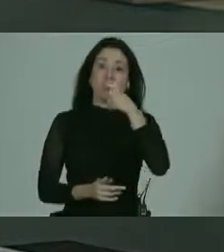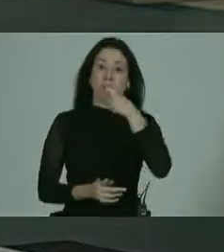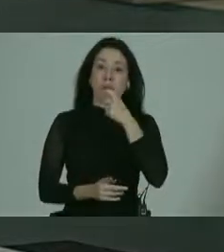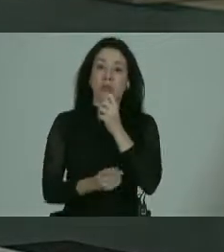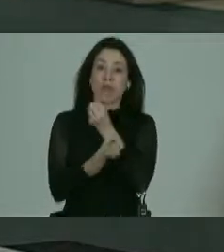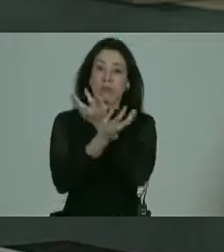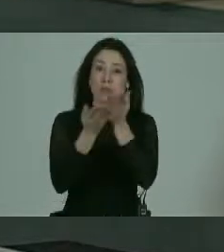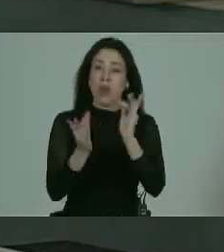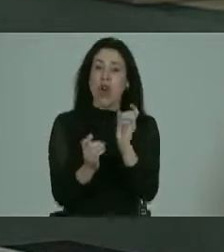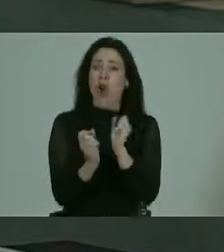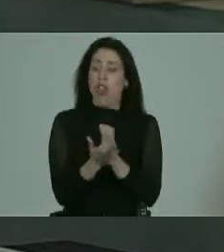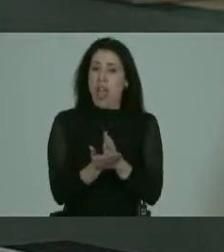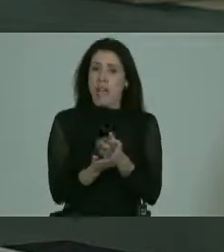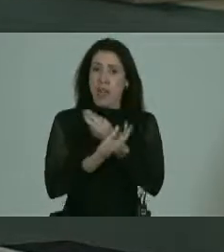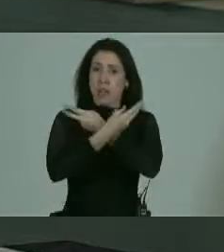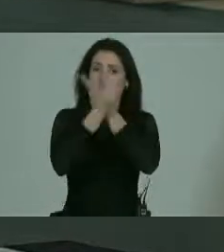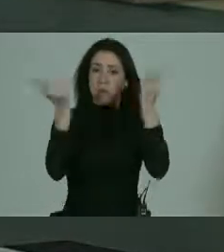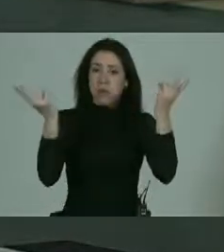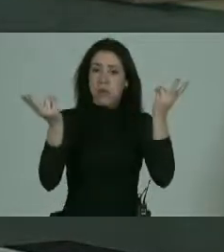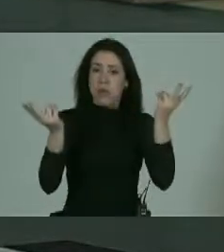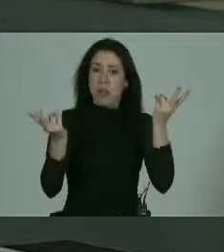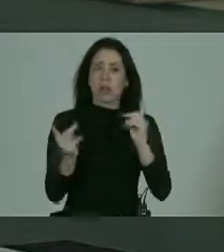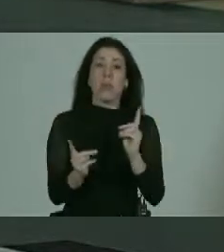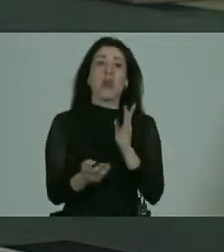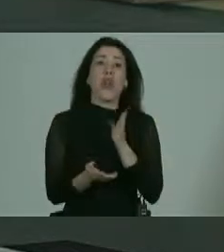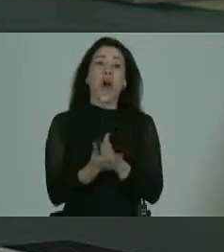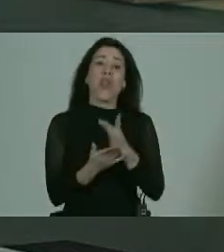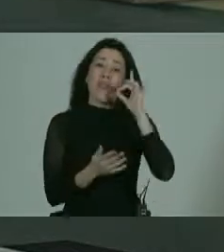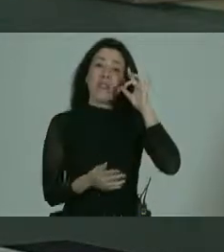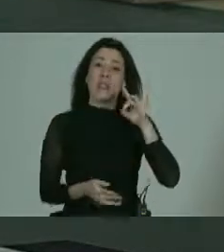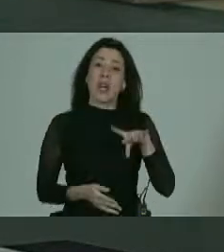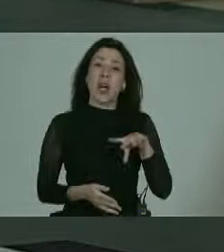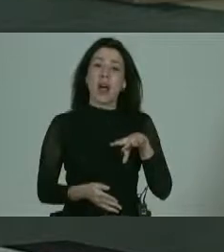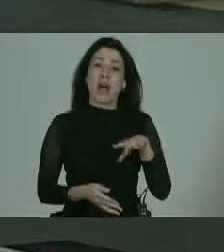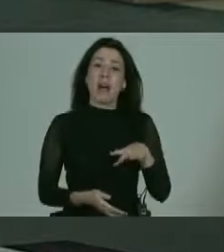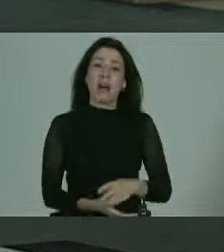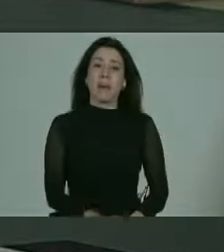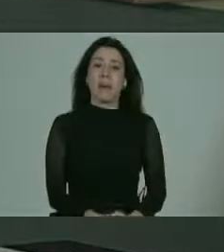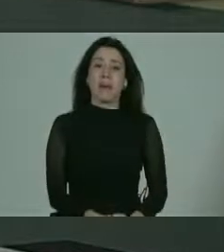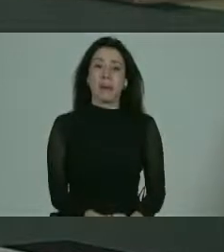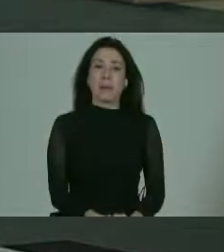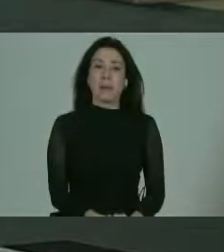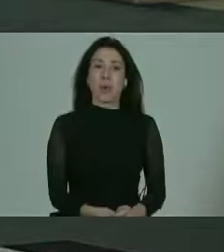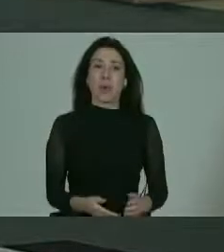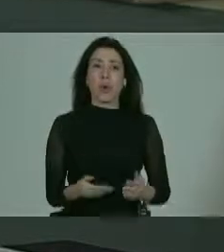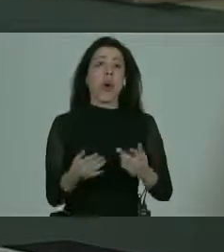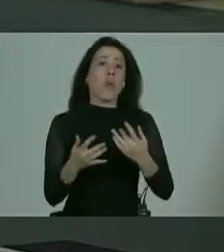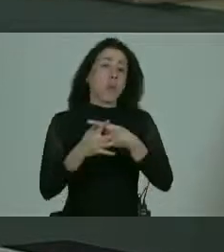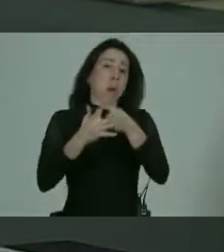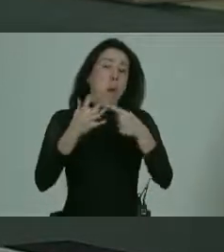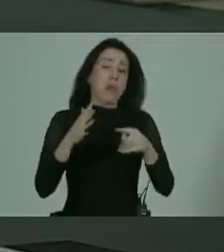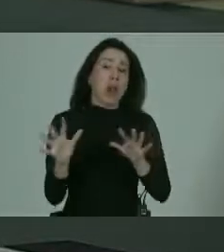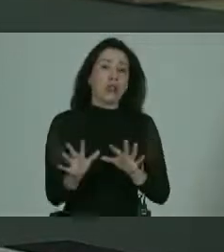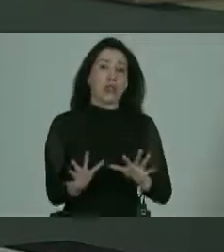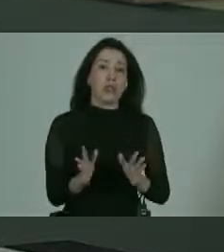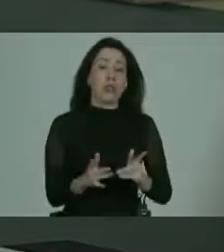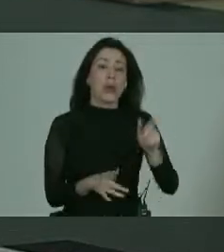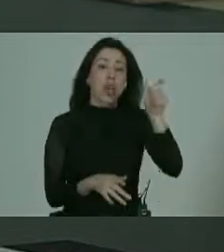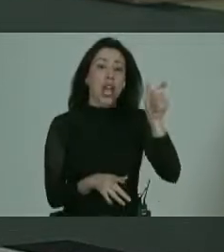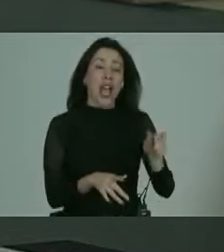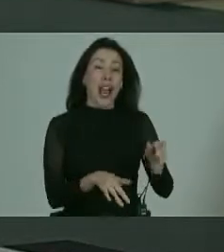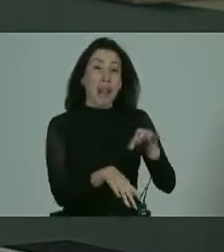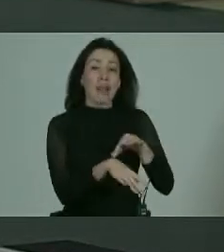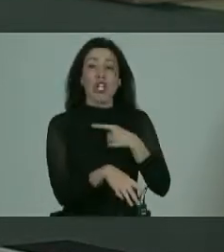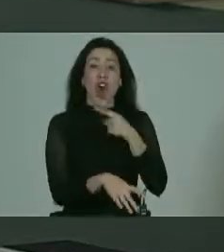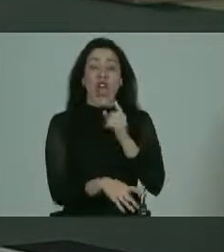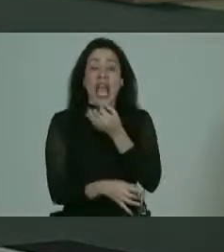no tiene porqué divulgarse como nadie tiene porqué saber cualquier otra cosa que el paciente no quiera